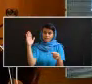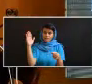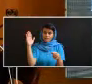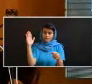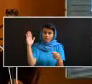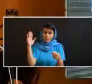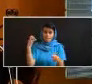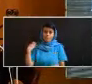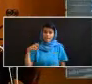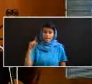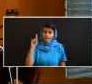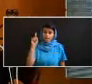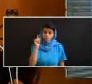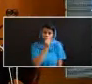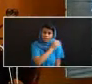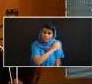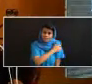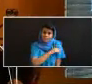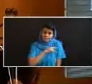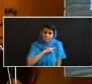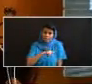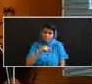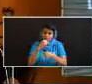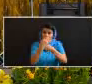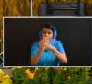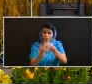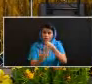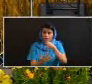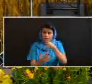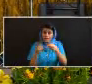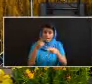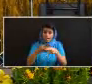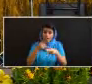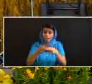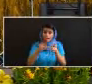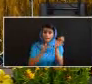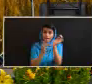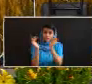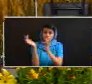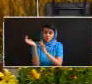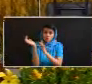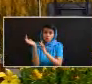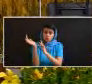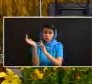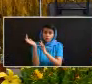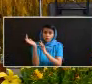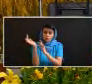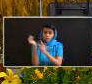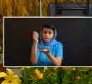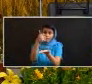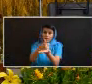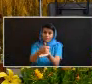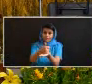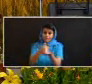de Dios sea derramada sobre cada uno de nosotros, en el nombre de Jesús. Amén y amén.